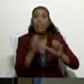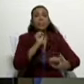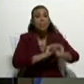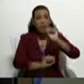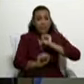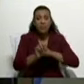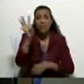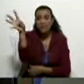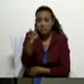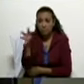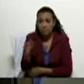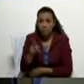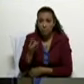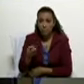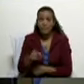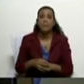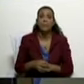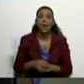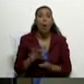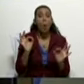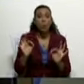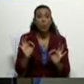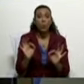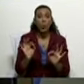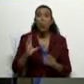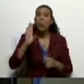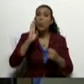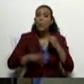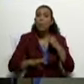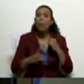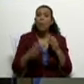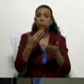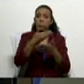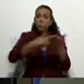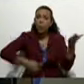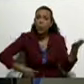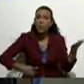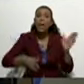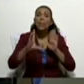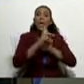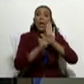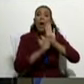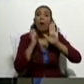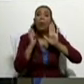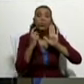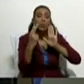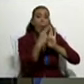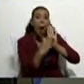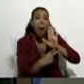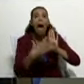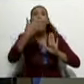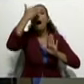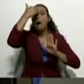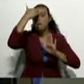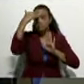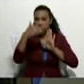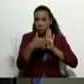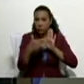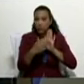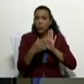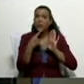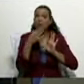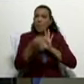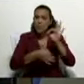defensa del Esequibo como máximo y último intérprete de la Constitución de la República Bolivariana de